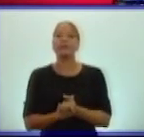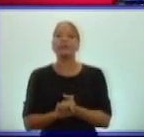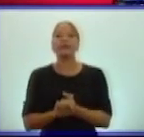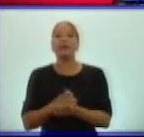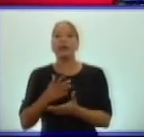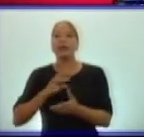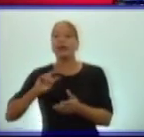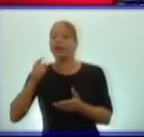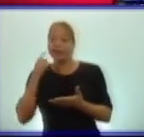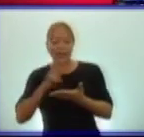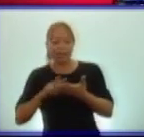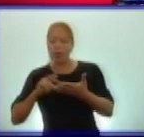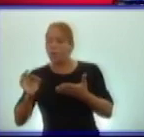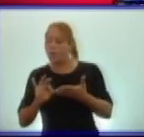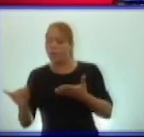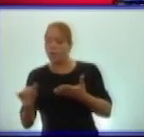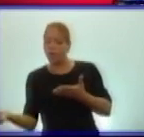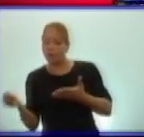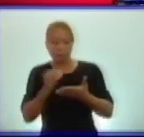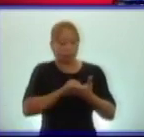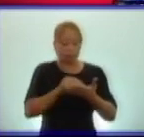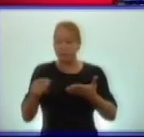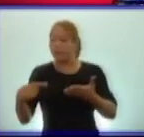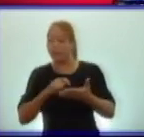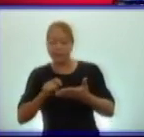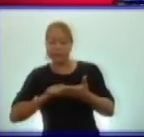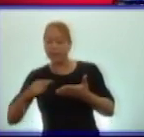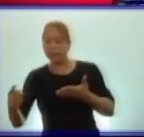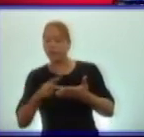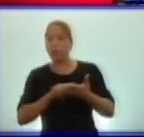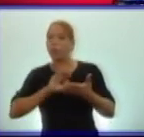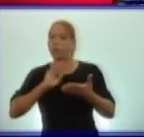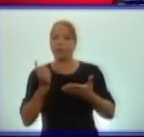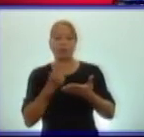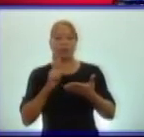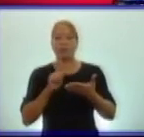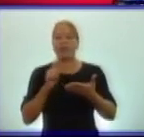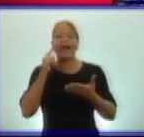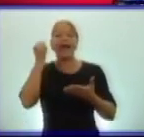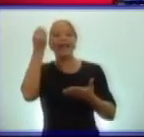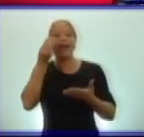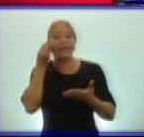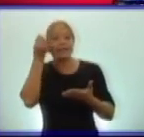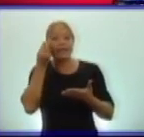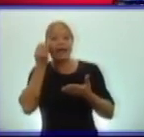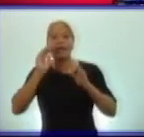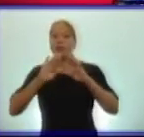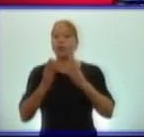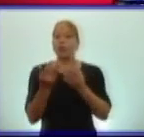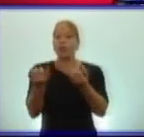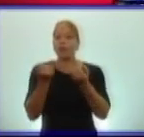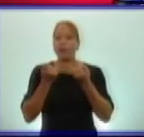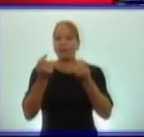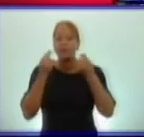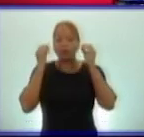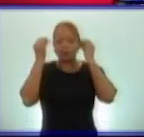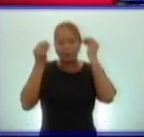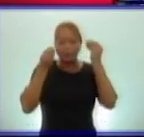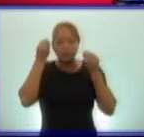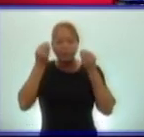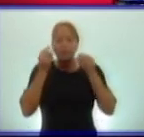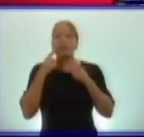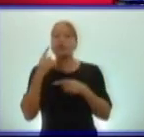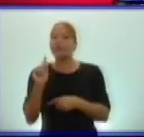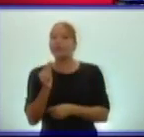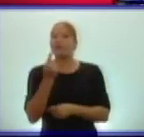transcriben el libro de texto. Y lo que queremos es que usted, querido estudiante, sea capaz entonces de, con la información que le ofrece el libro, elaborar su